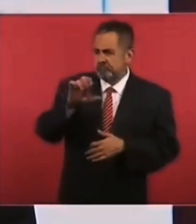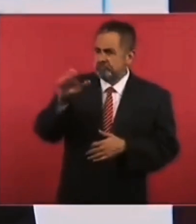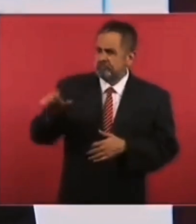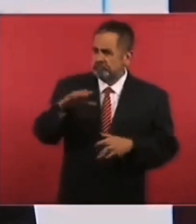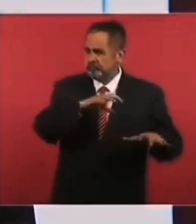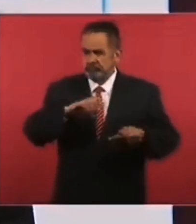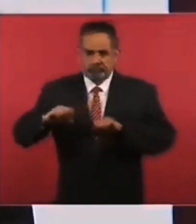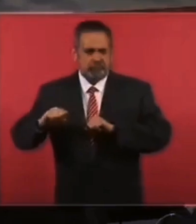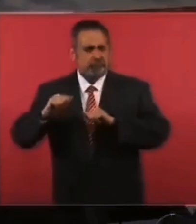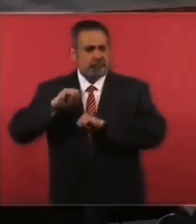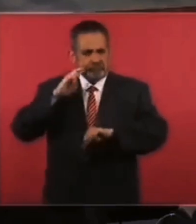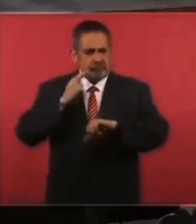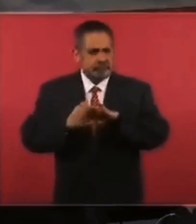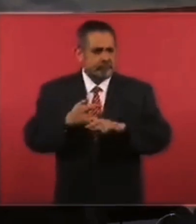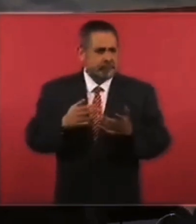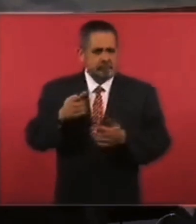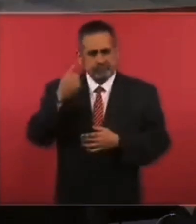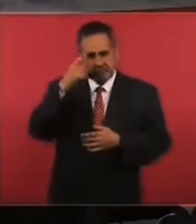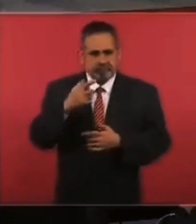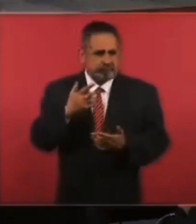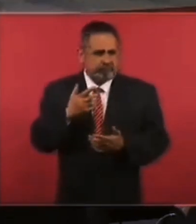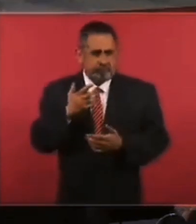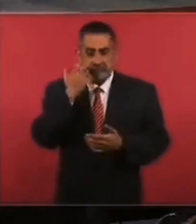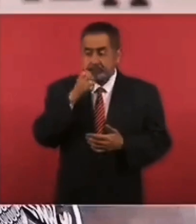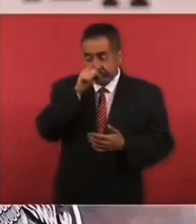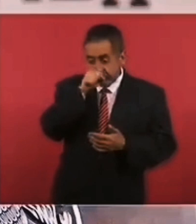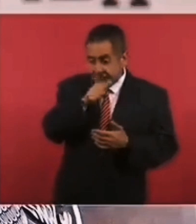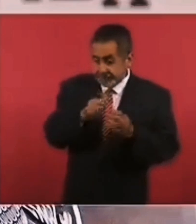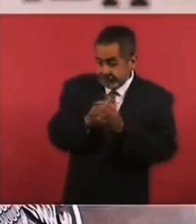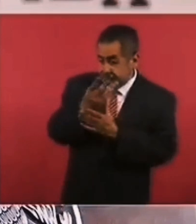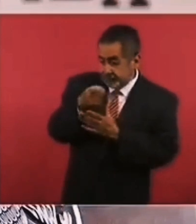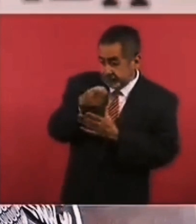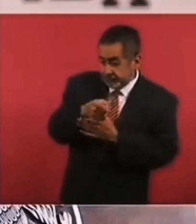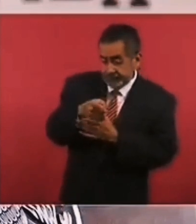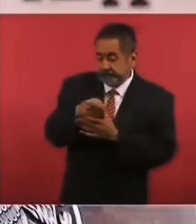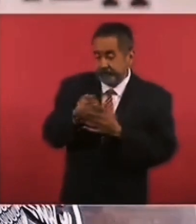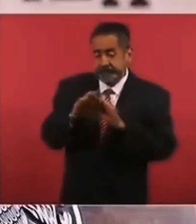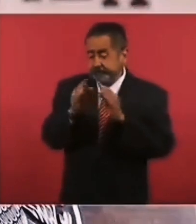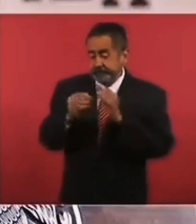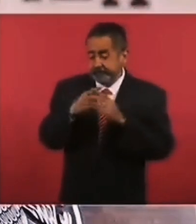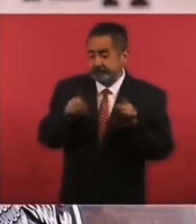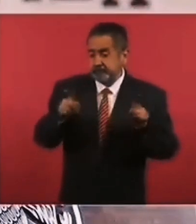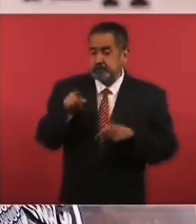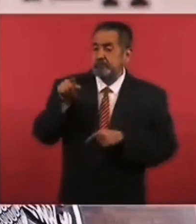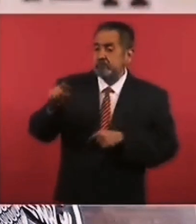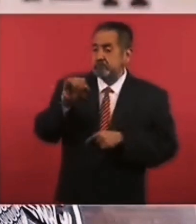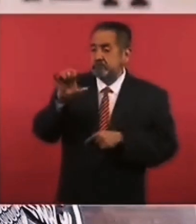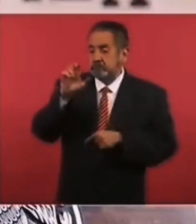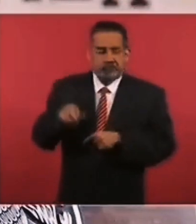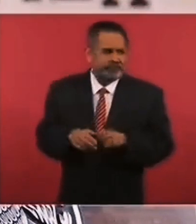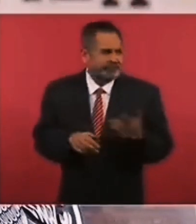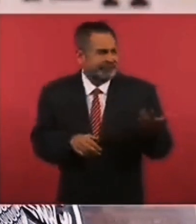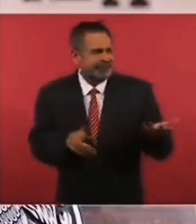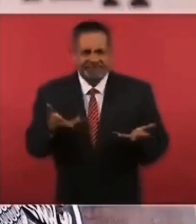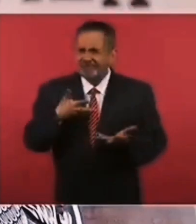sus asuntos con el pretexto que son novedosos y que son relevantes, no obstante que ya existen